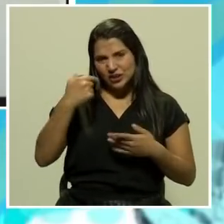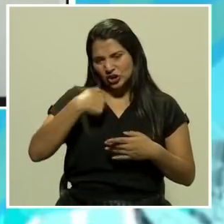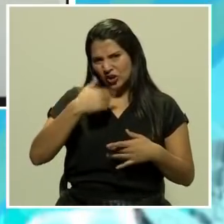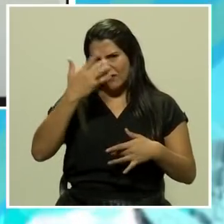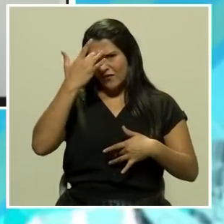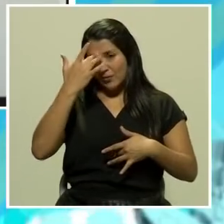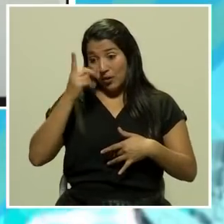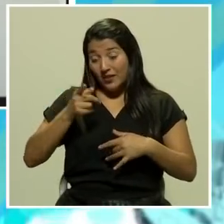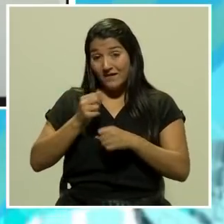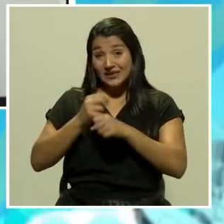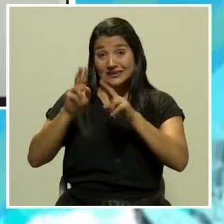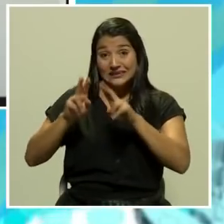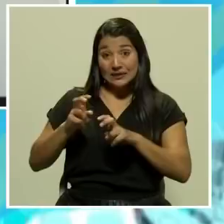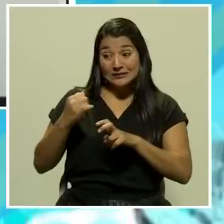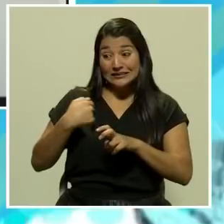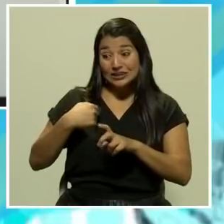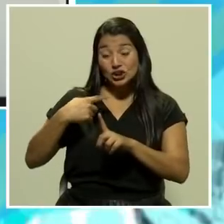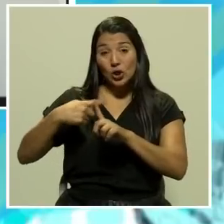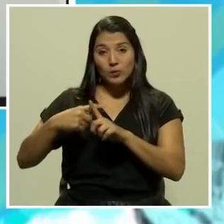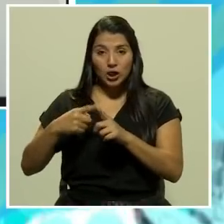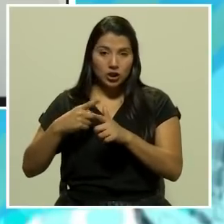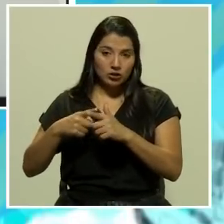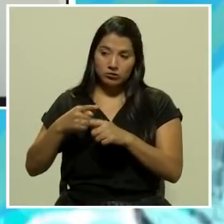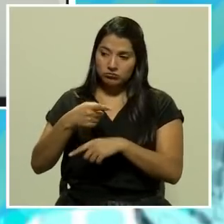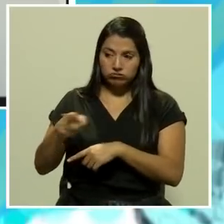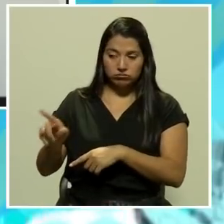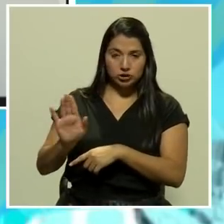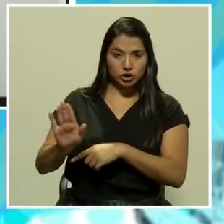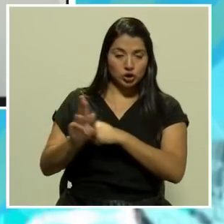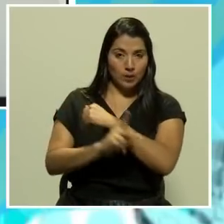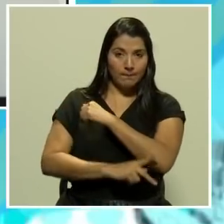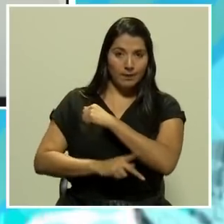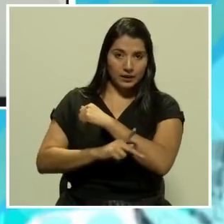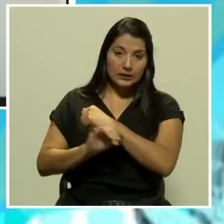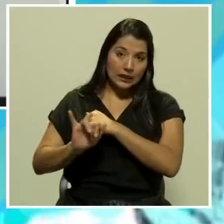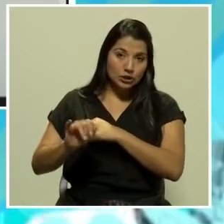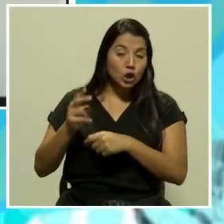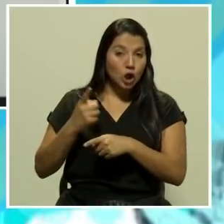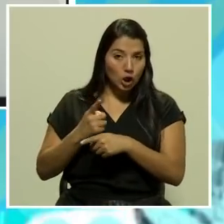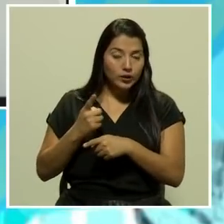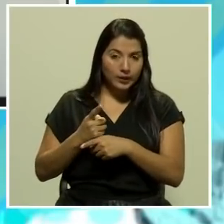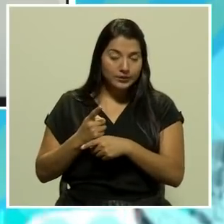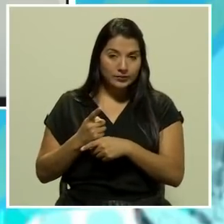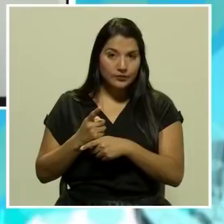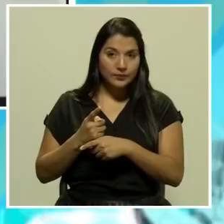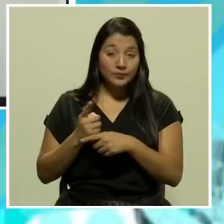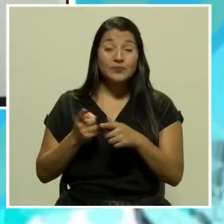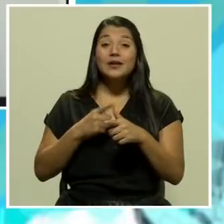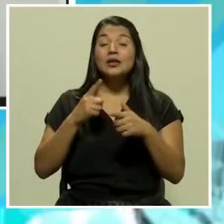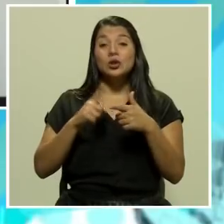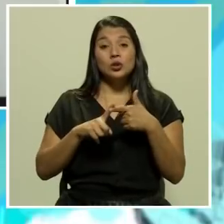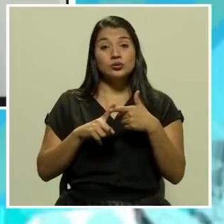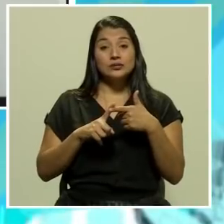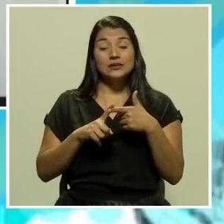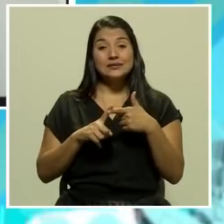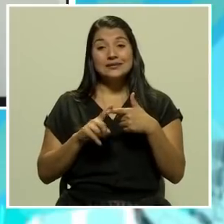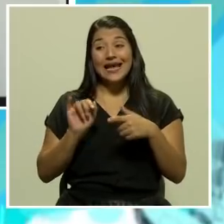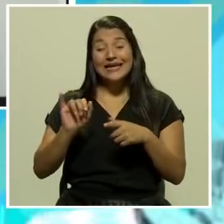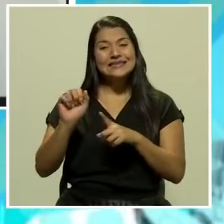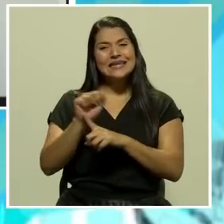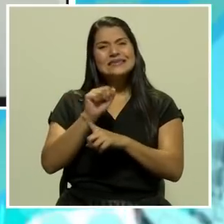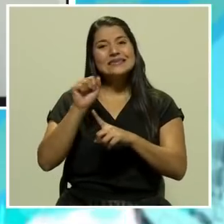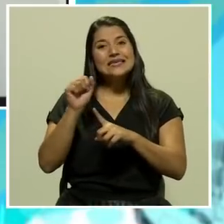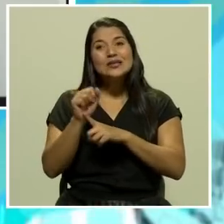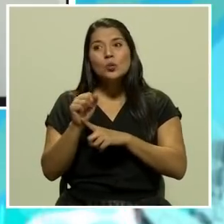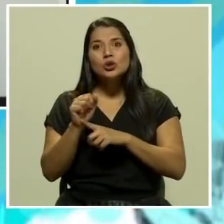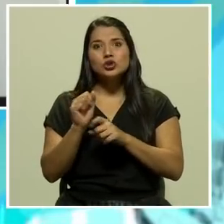hacer una prueba y si me encuentran positivo, me dirán regrese otra vez a su país, lo cual es lo correcto, ¿no? Entonces, esta situación nos pone